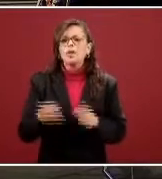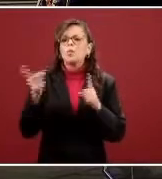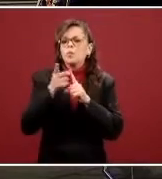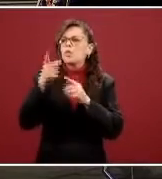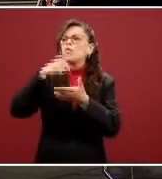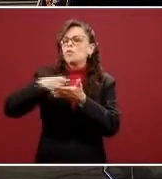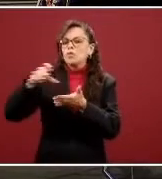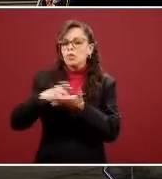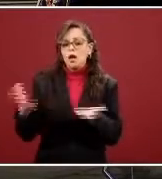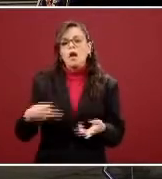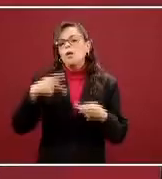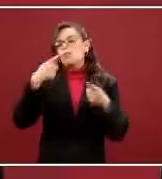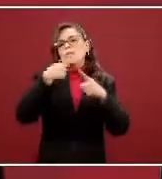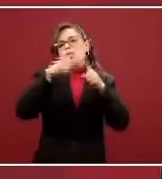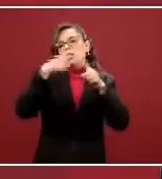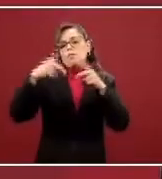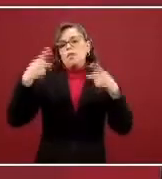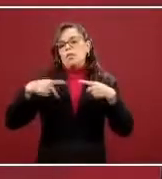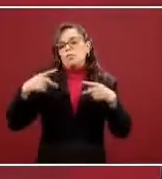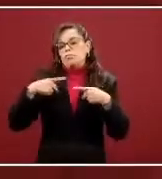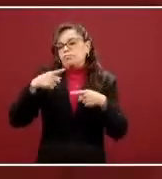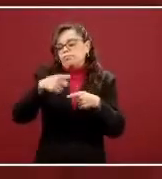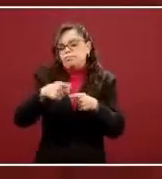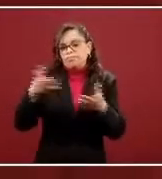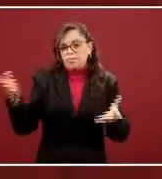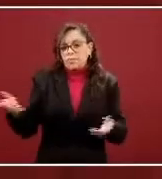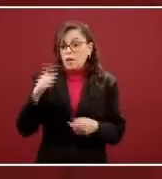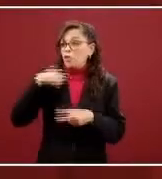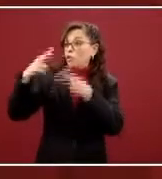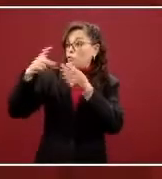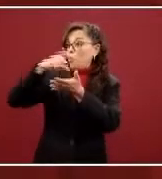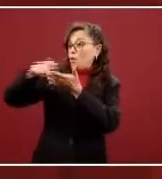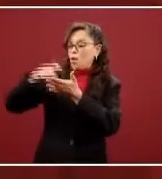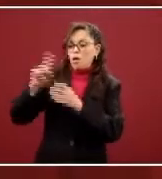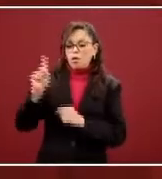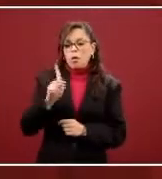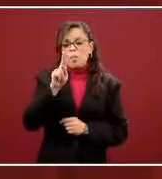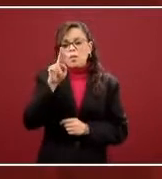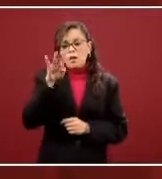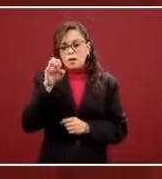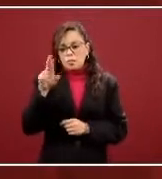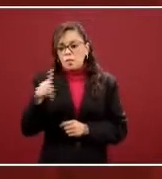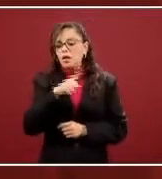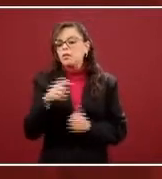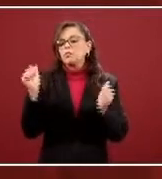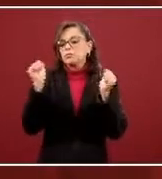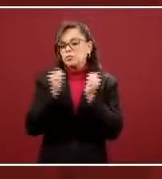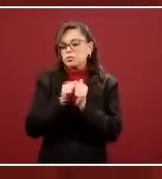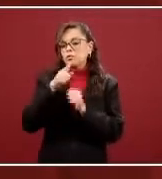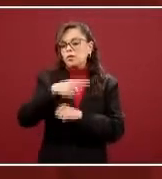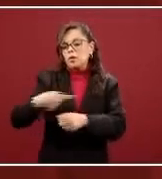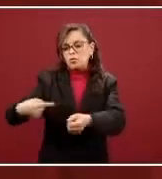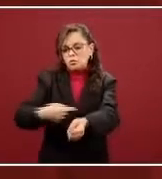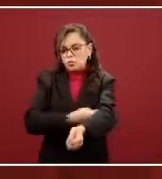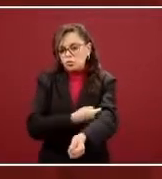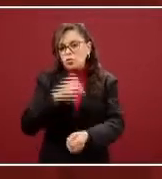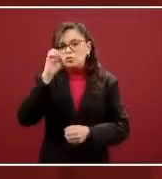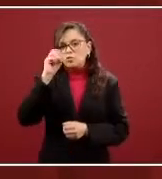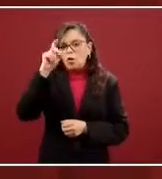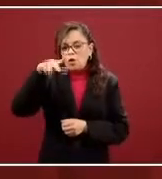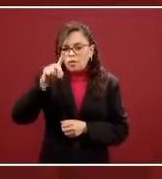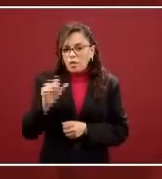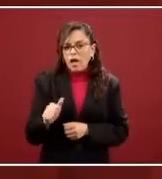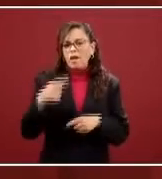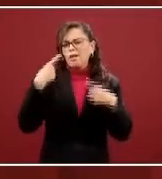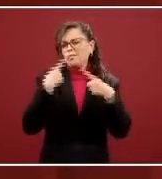no es solamente una prueba, no es de que voy y compro, aquí está la prueba. Son primers, son reactivos, son sondas, son toda una serie, son pruebas